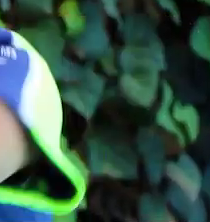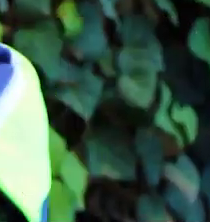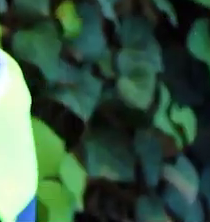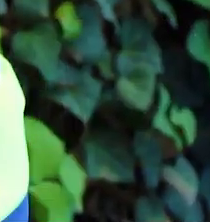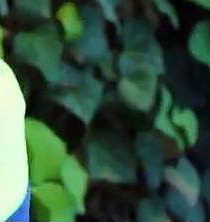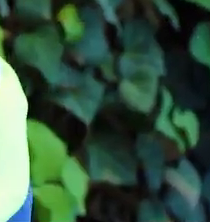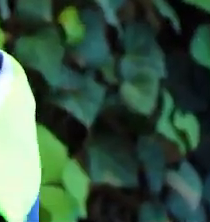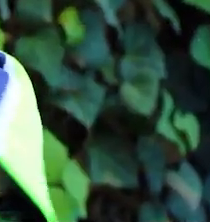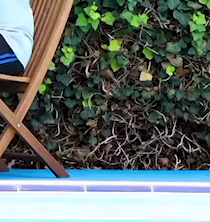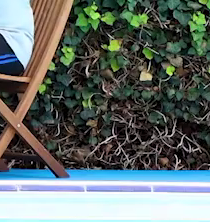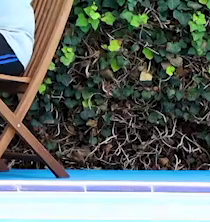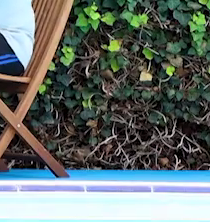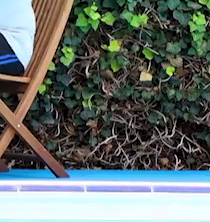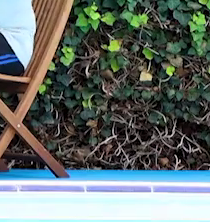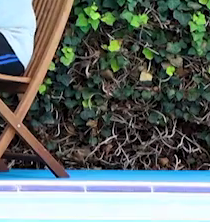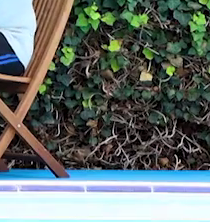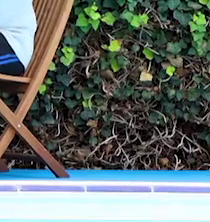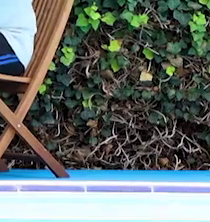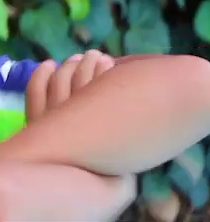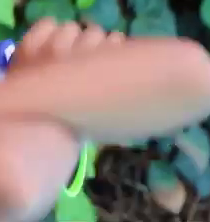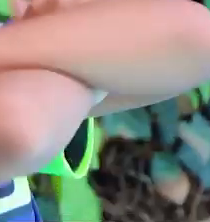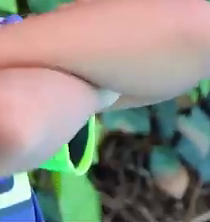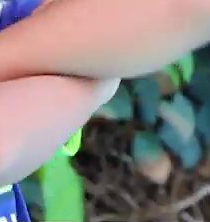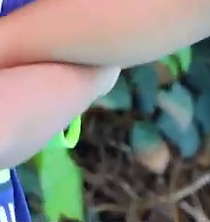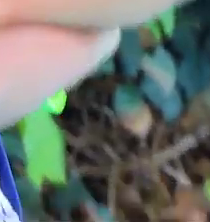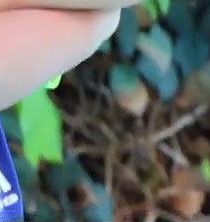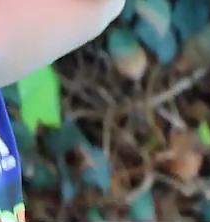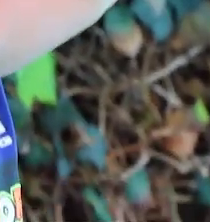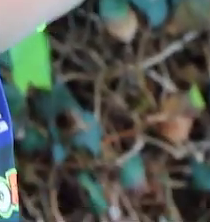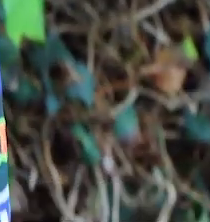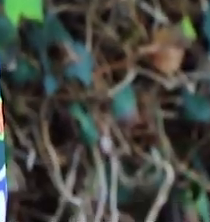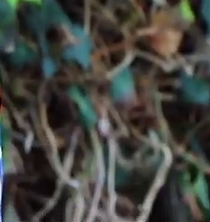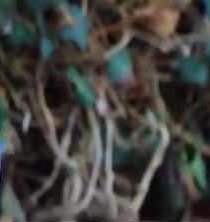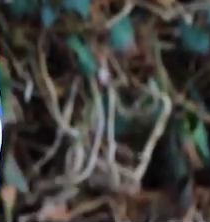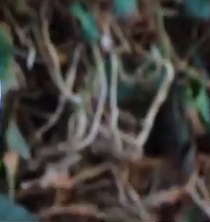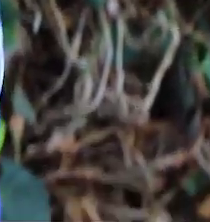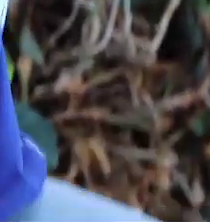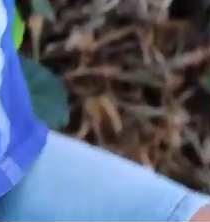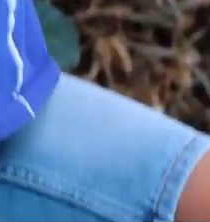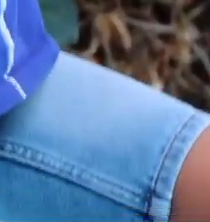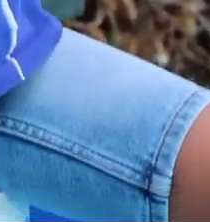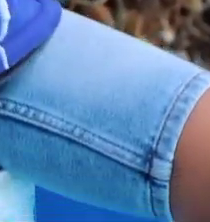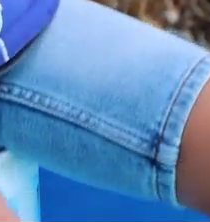acompañamos nuestro torso con la cabeza, y hacemos rotación derecha,